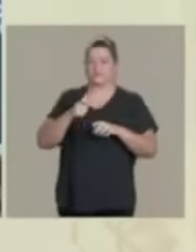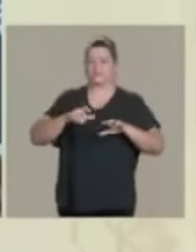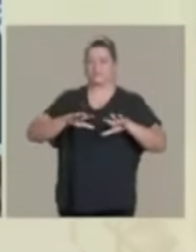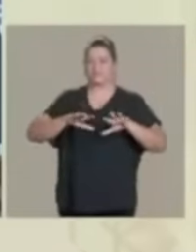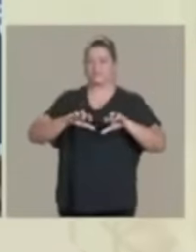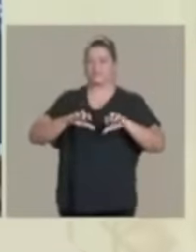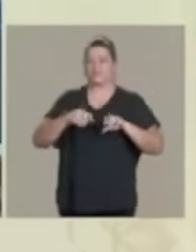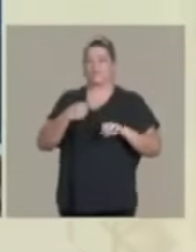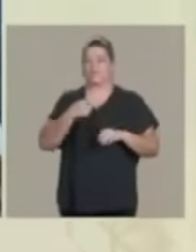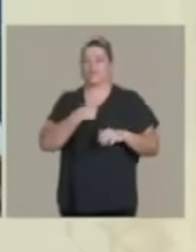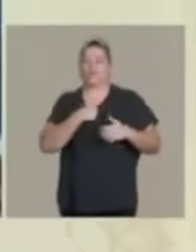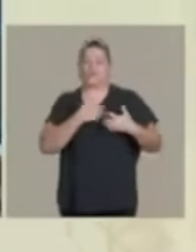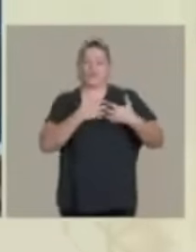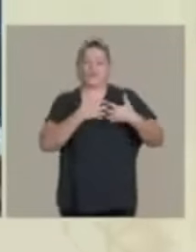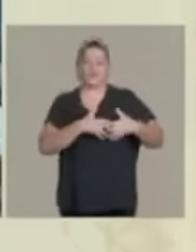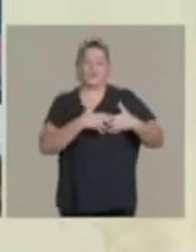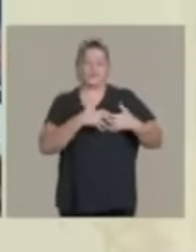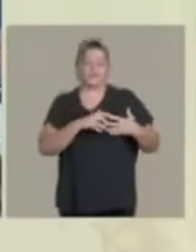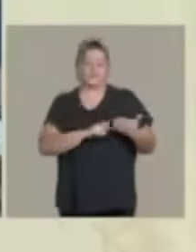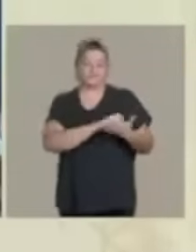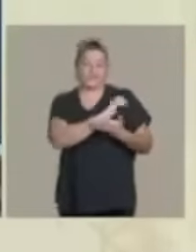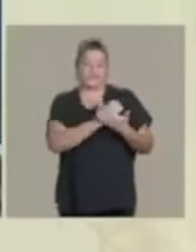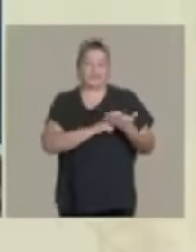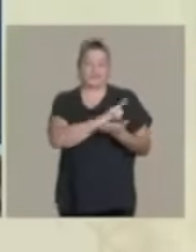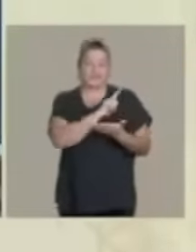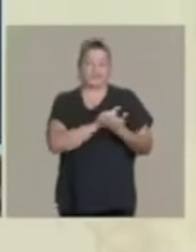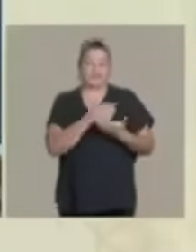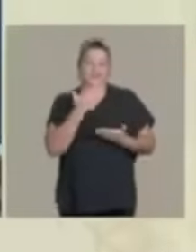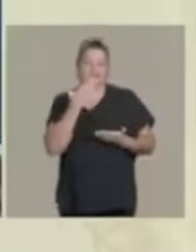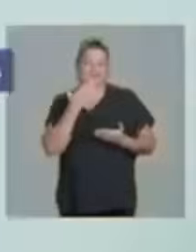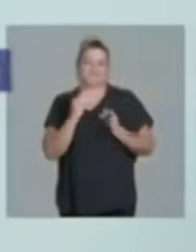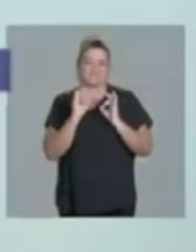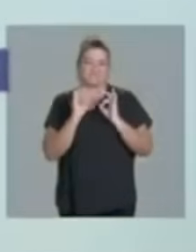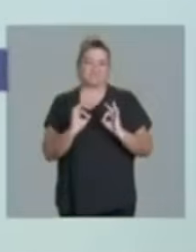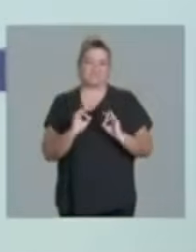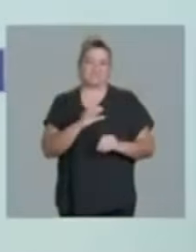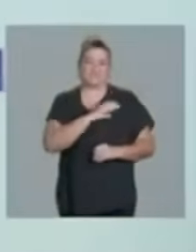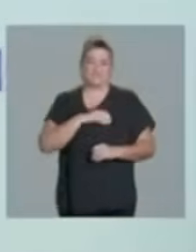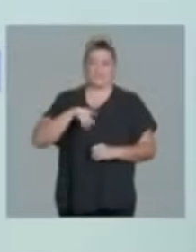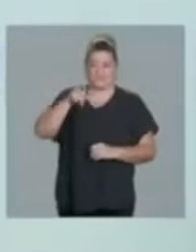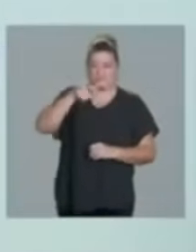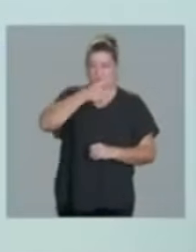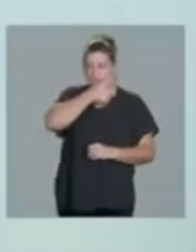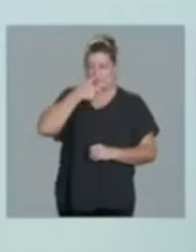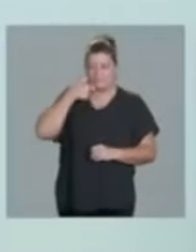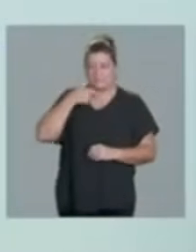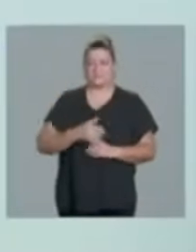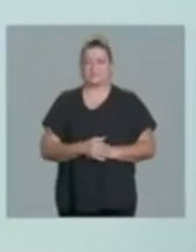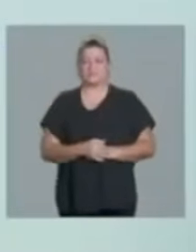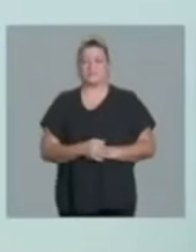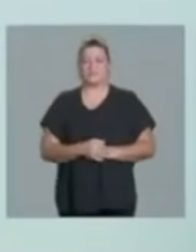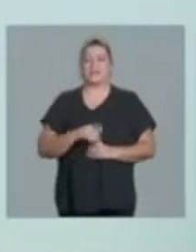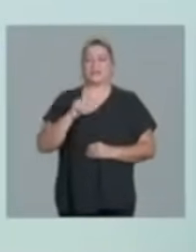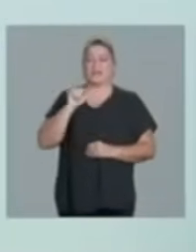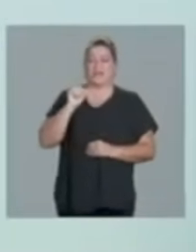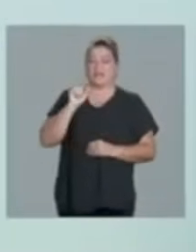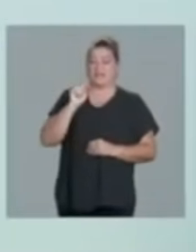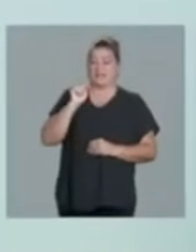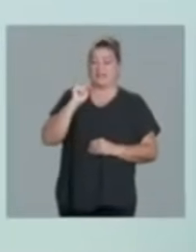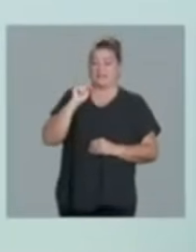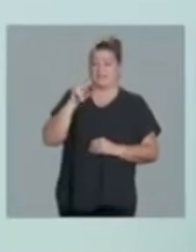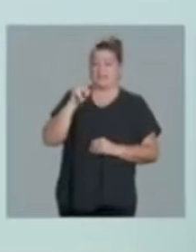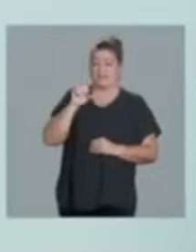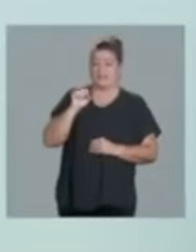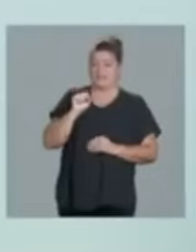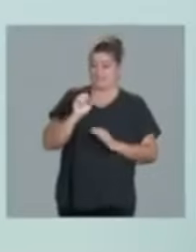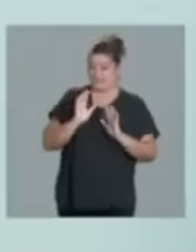contratos legales. Candidato Máynez, por favor. Sí, espero que los de Latinus hayan anotado que la candidata que sí